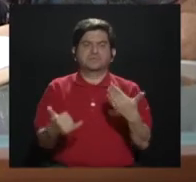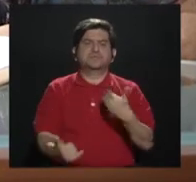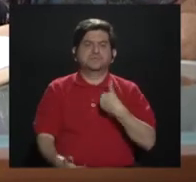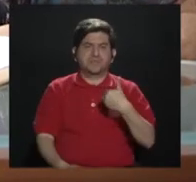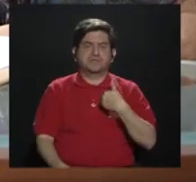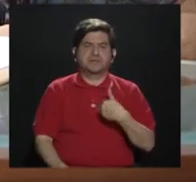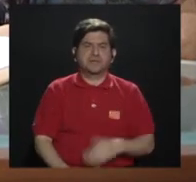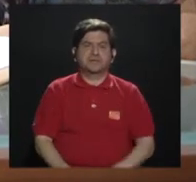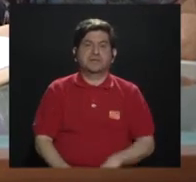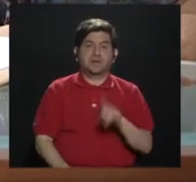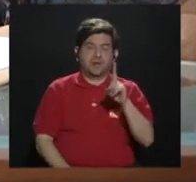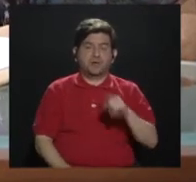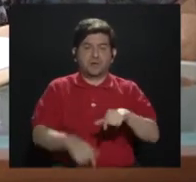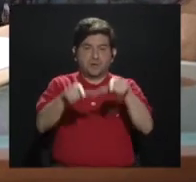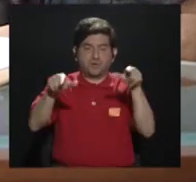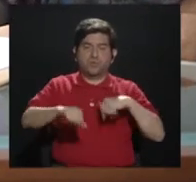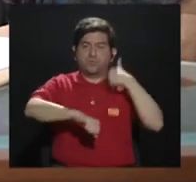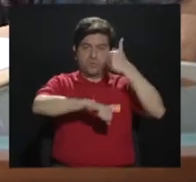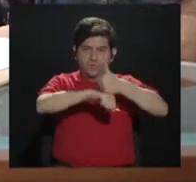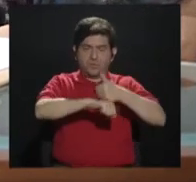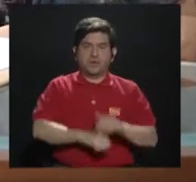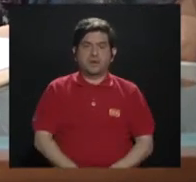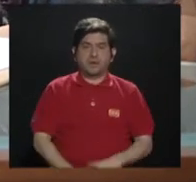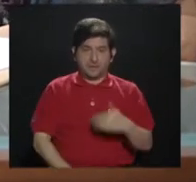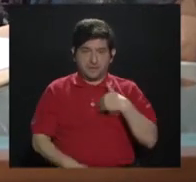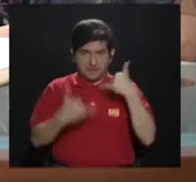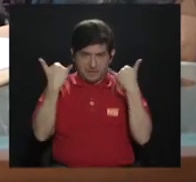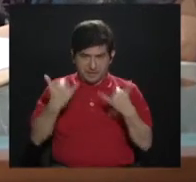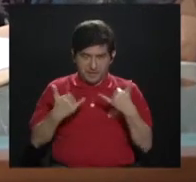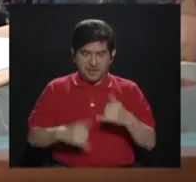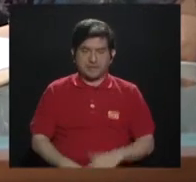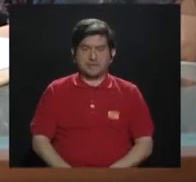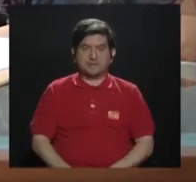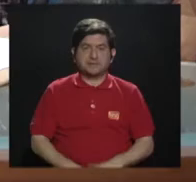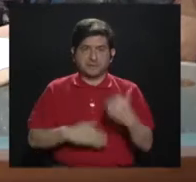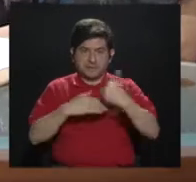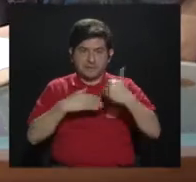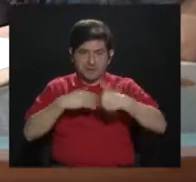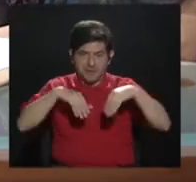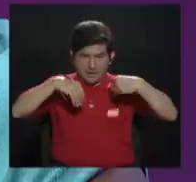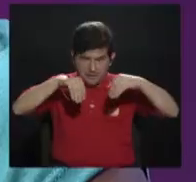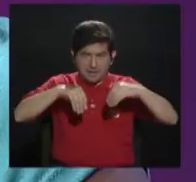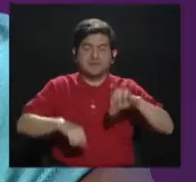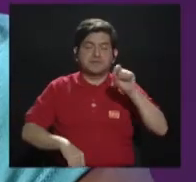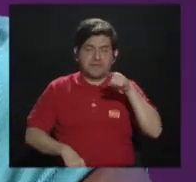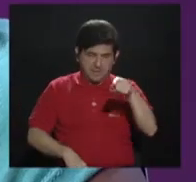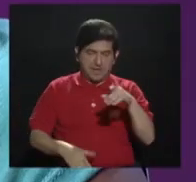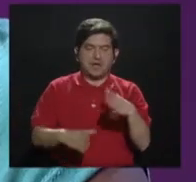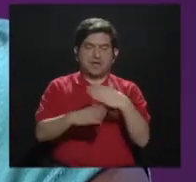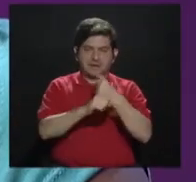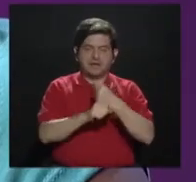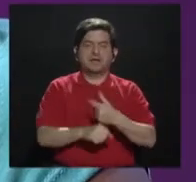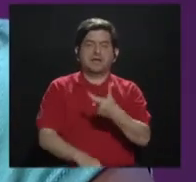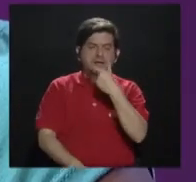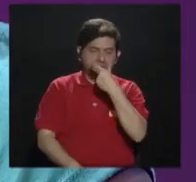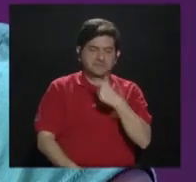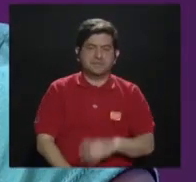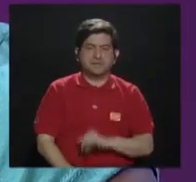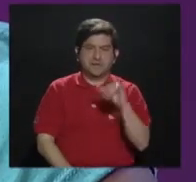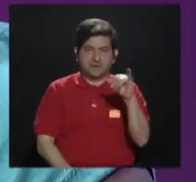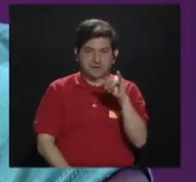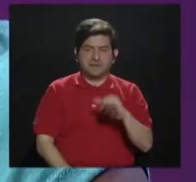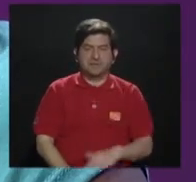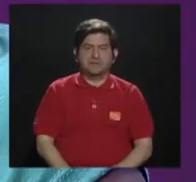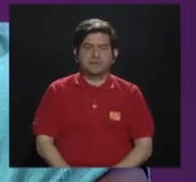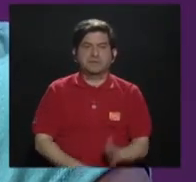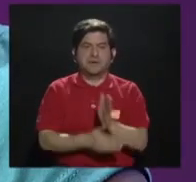tenemos el local. Tienen una panadería. Local donde producimos las galletas, que también fue acompañado